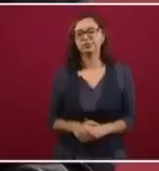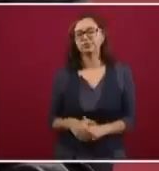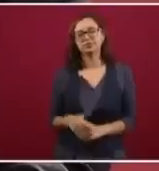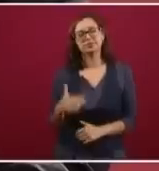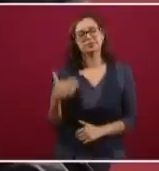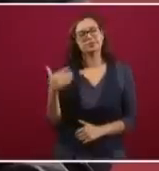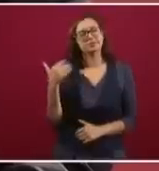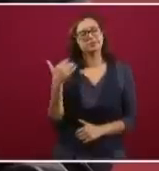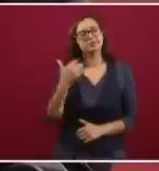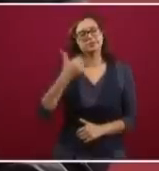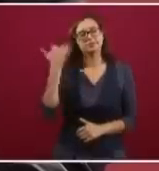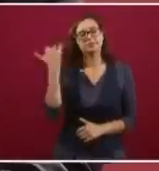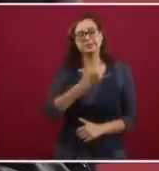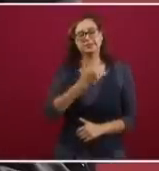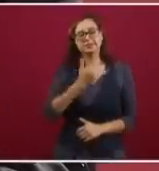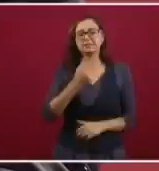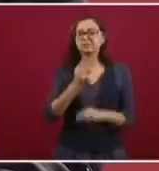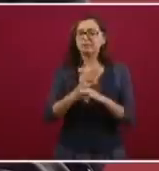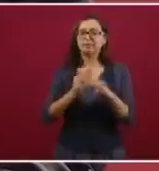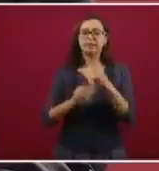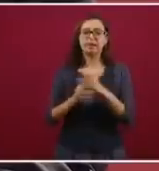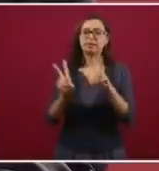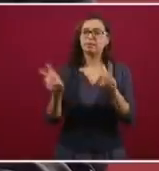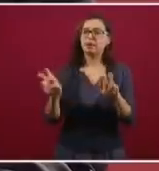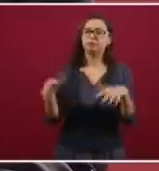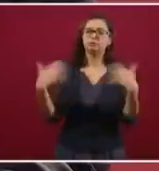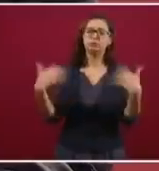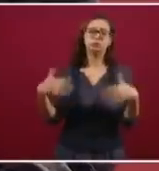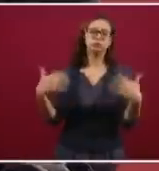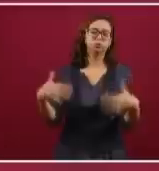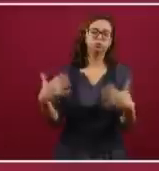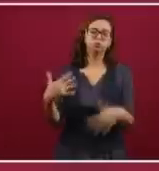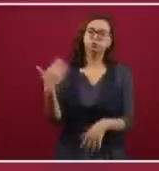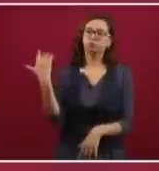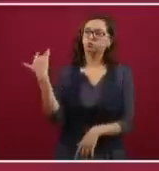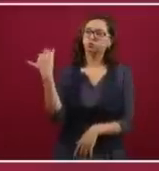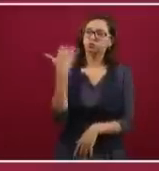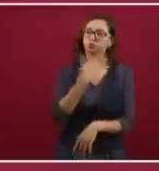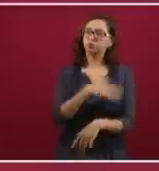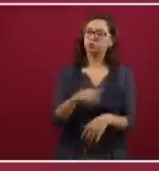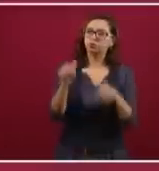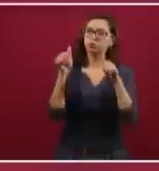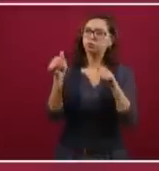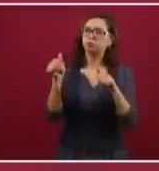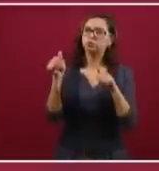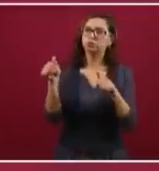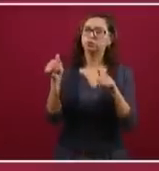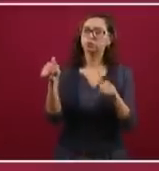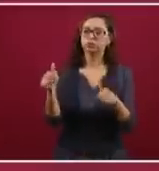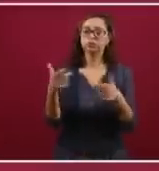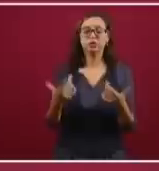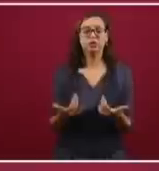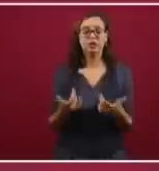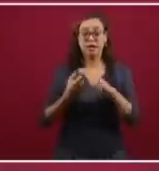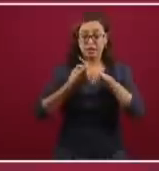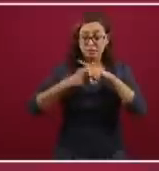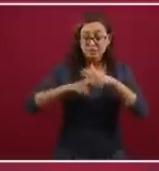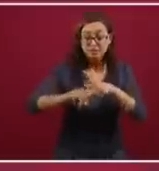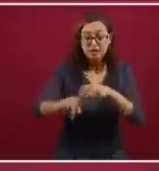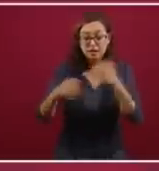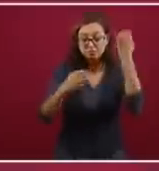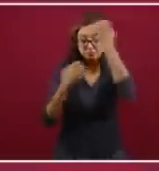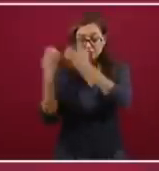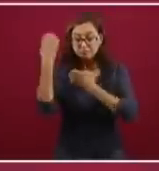delicia de materia, que es el análisis del surgimiento de todos los partidos políticos en México.